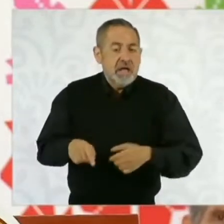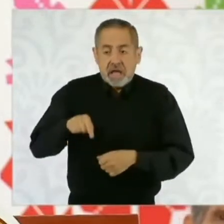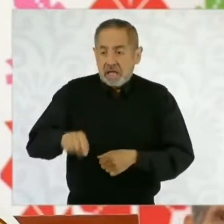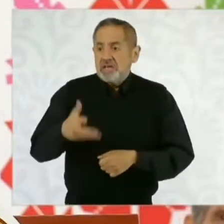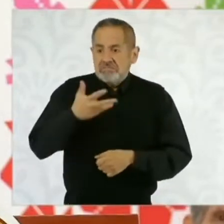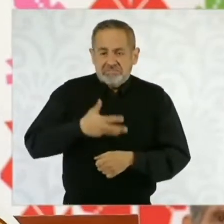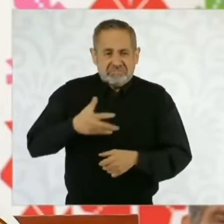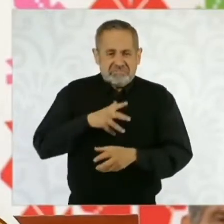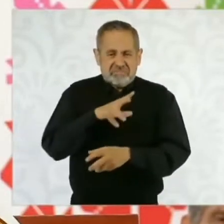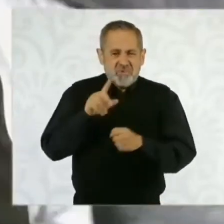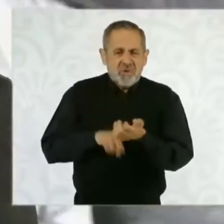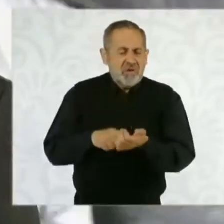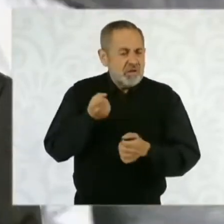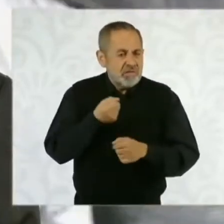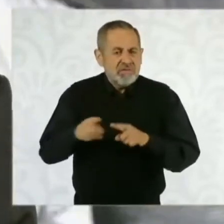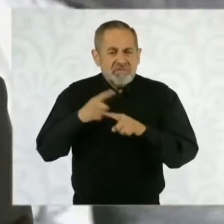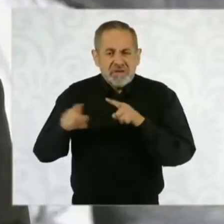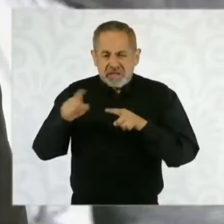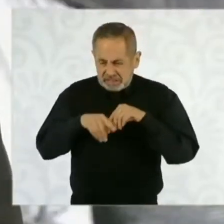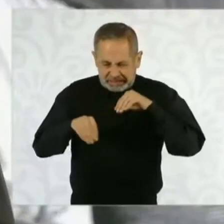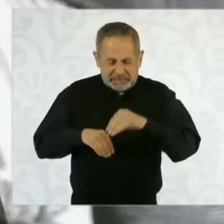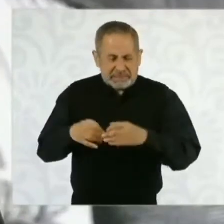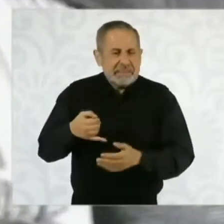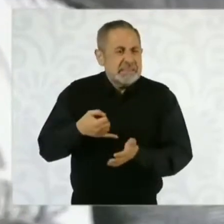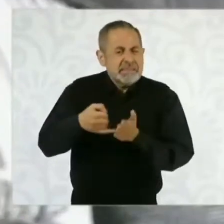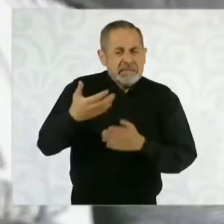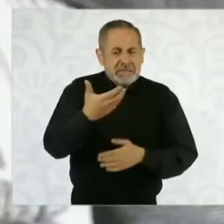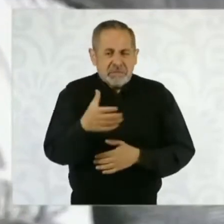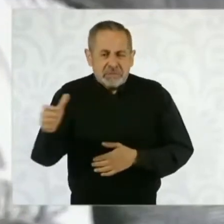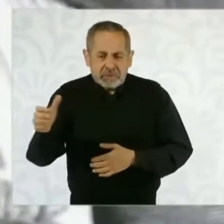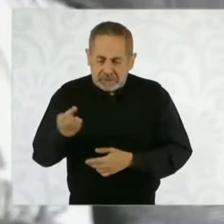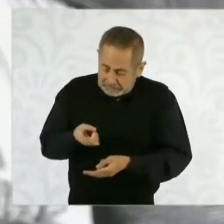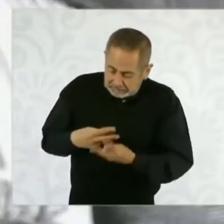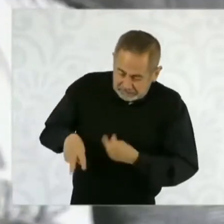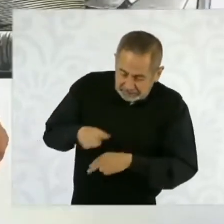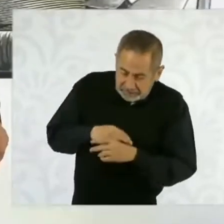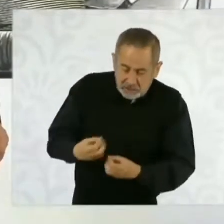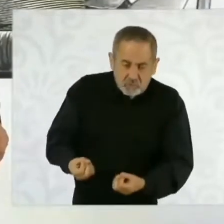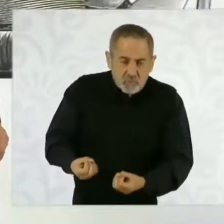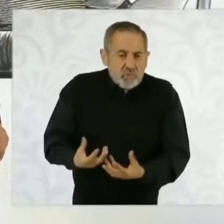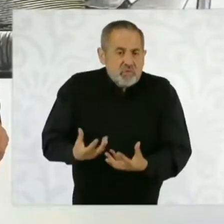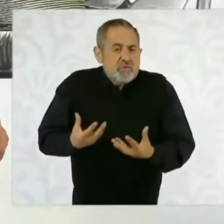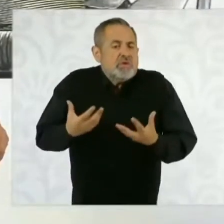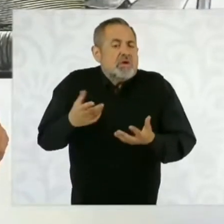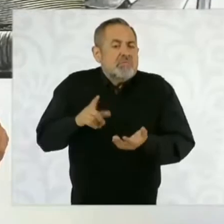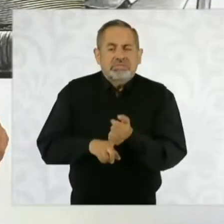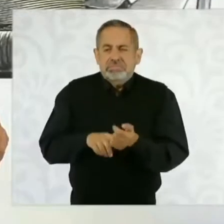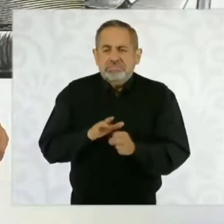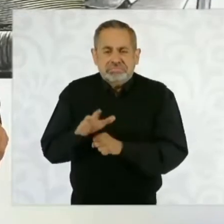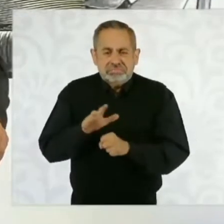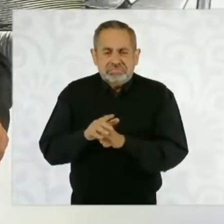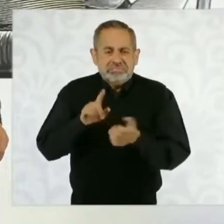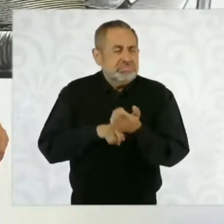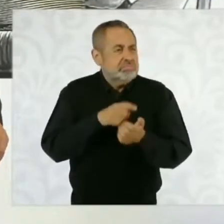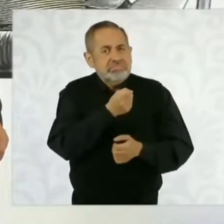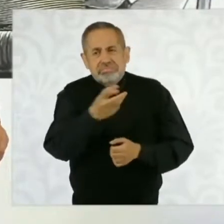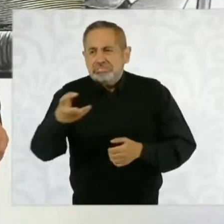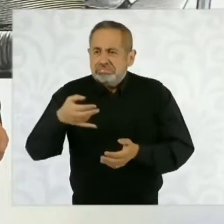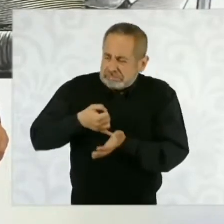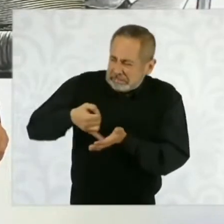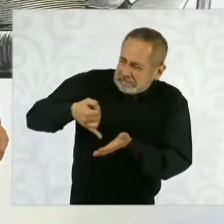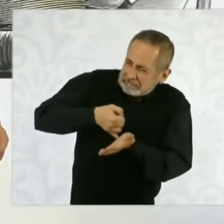tenemos extraordinarios productos en el campo que son emanados precisamente de toda nuestra fuerza